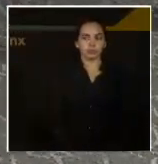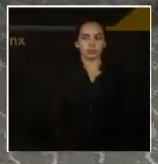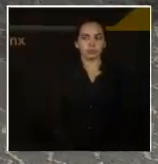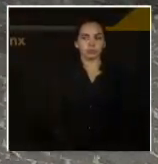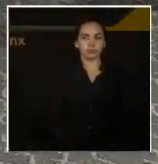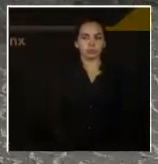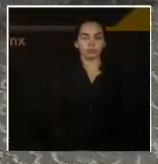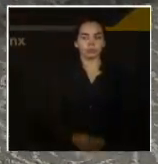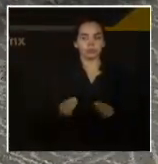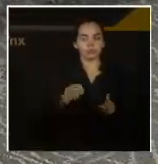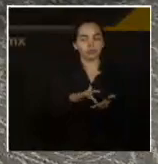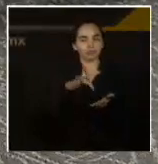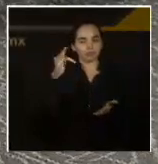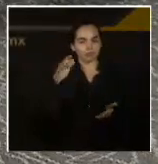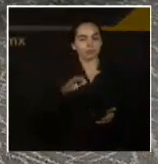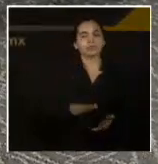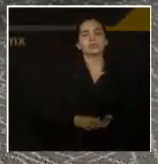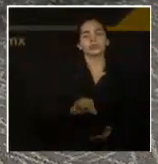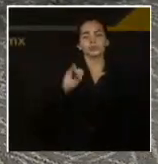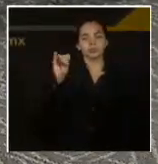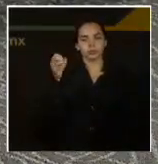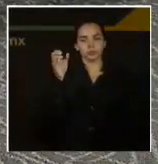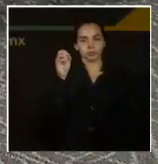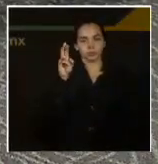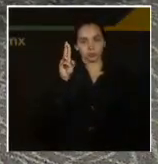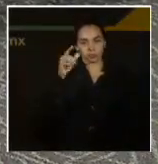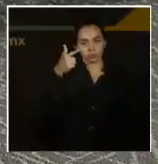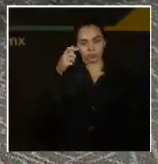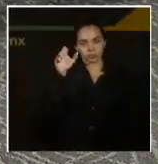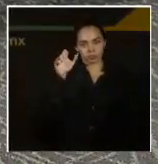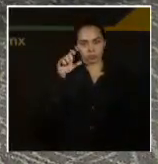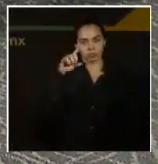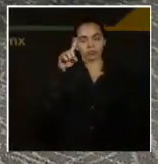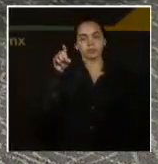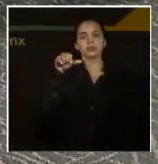Muchas gracias al candidato Jorge Zavala Castro, bienvenido, buenas noches.